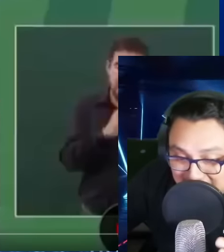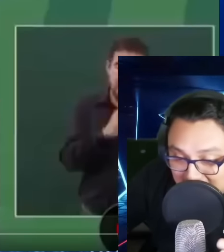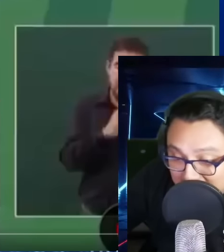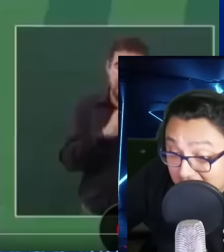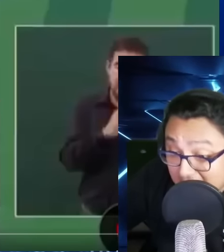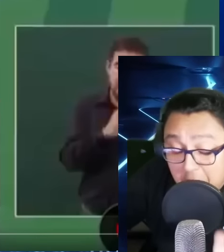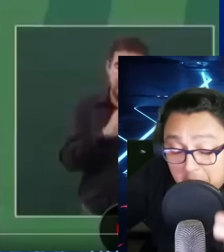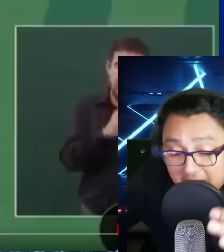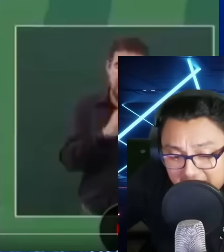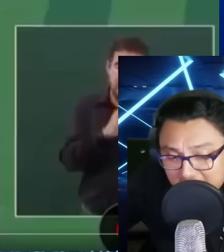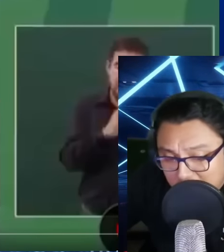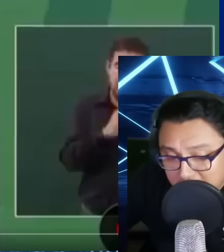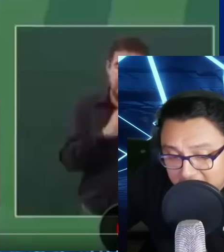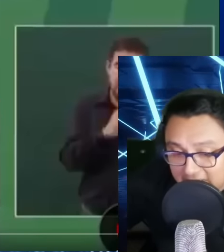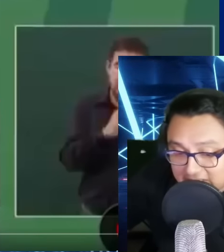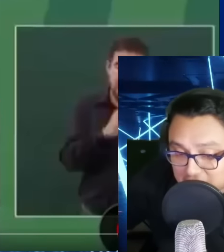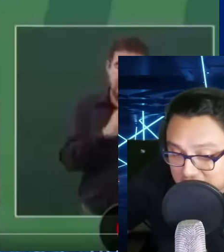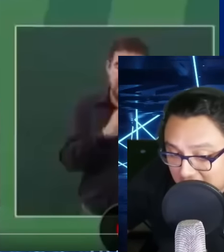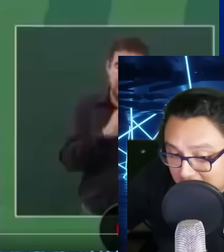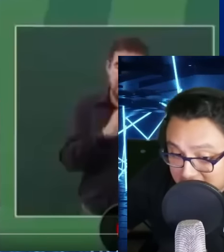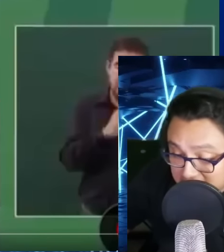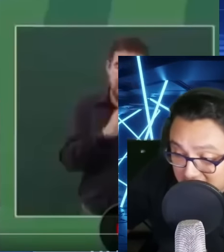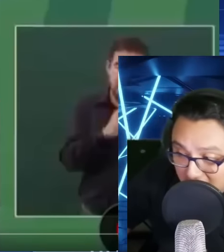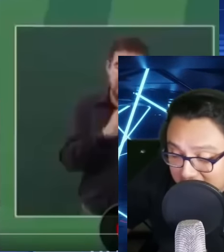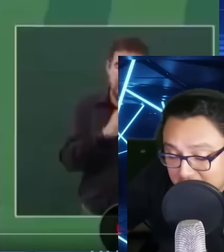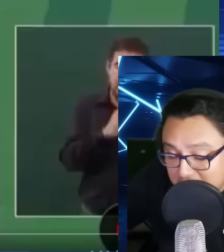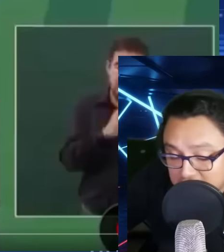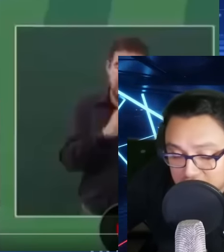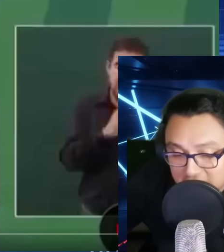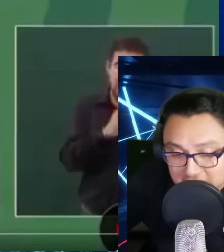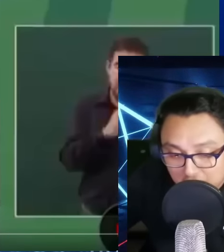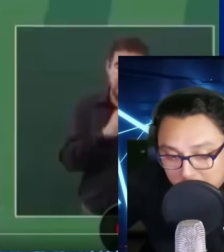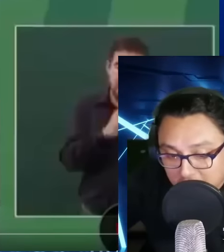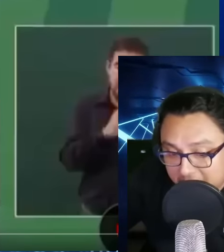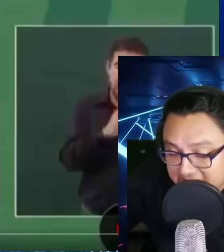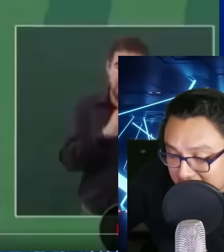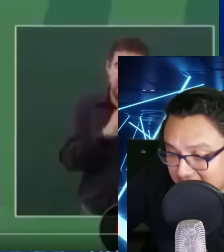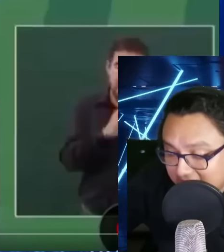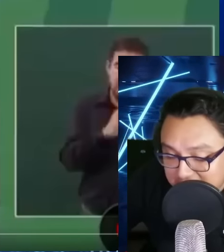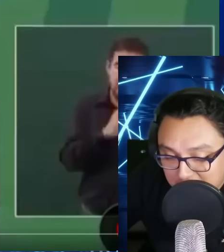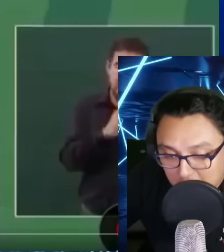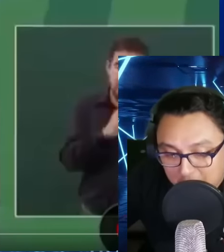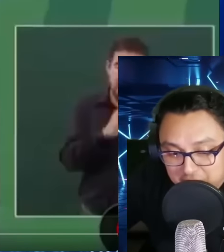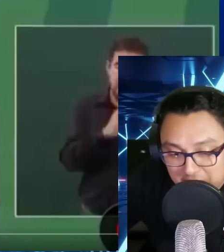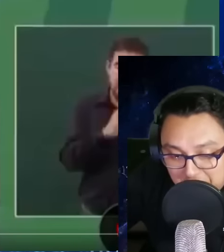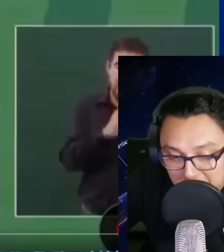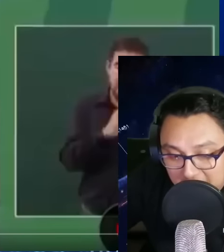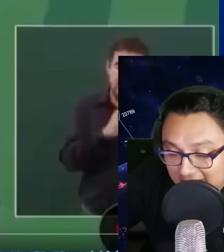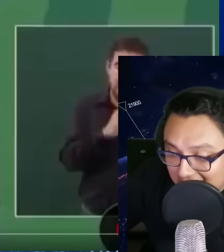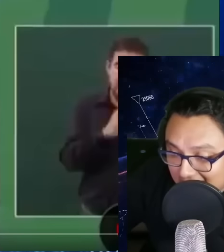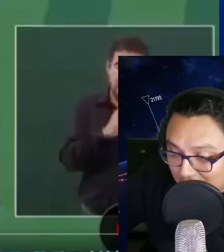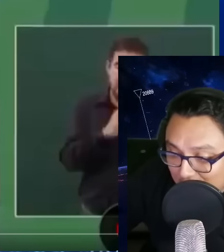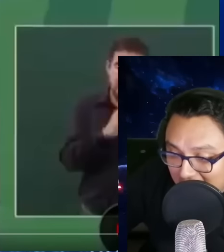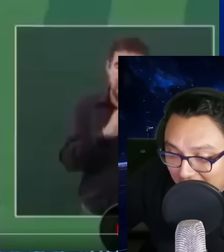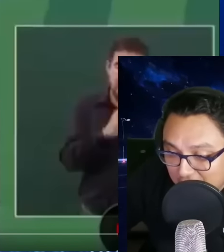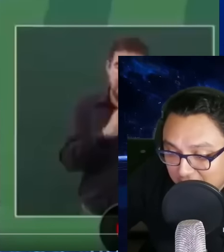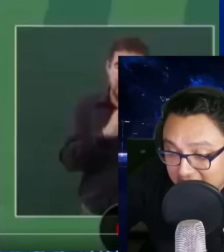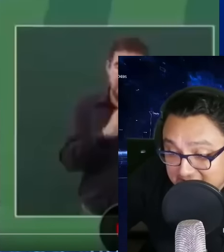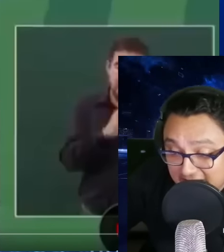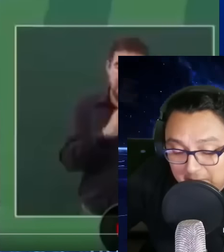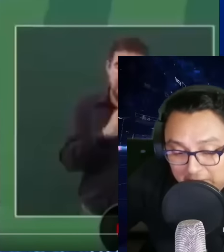se retiren para que no afecten a Xóchitl Gálvez. Antes vamos a escuchar esto que comentó el presidente Andrés Manuel López Obrador el día de hoy en